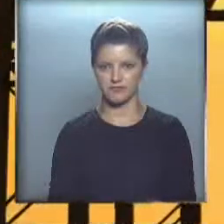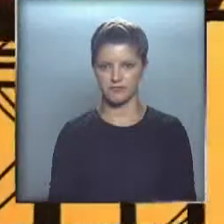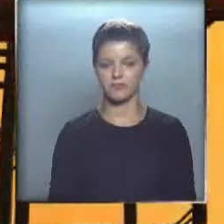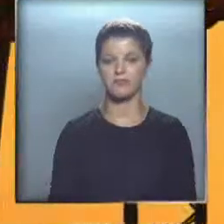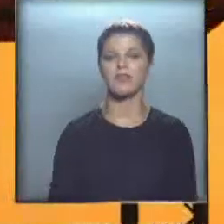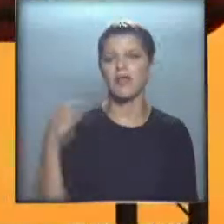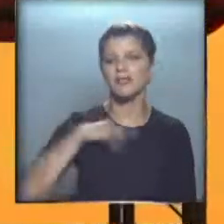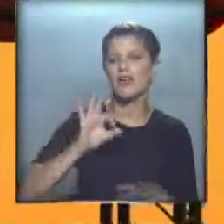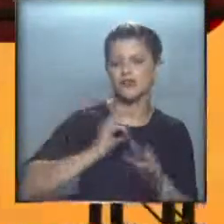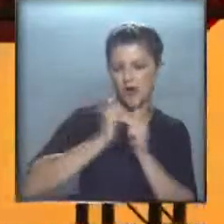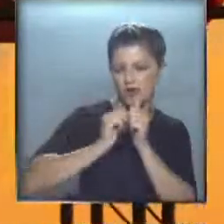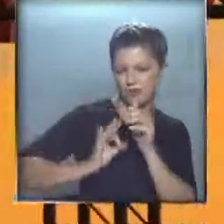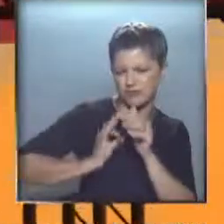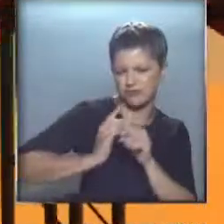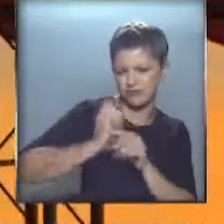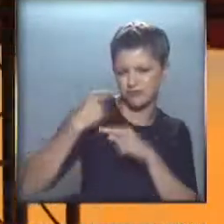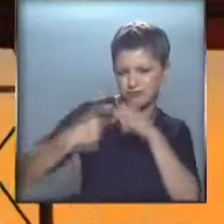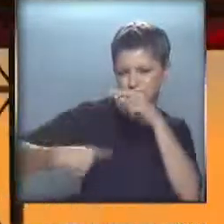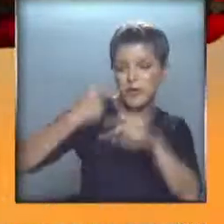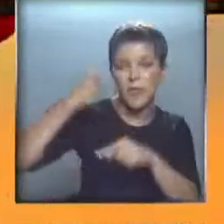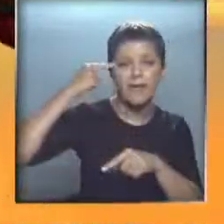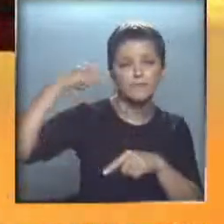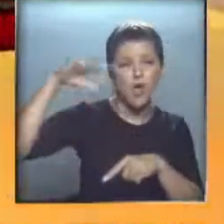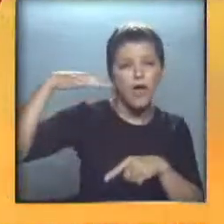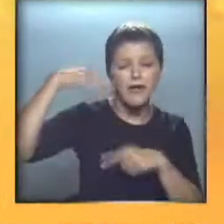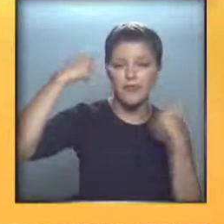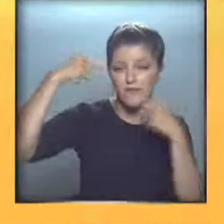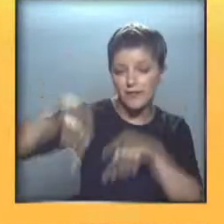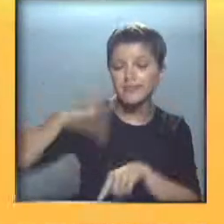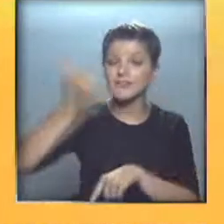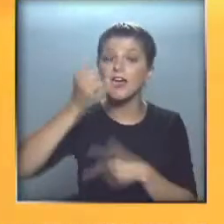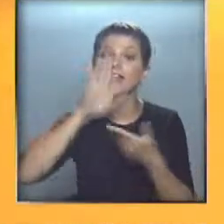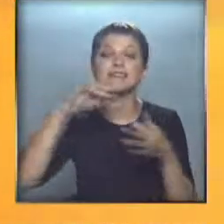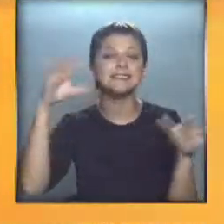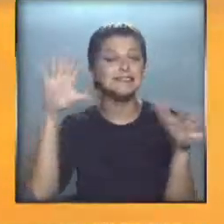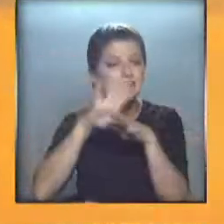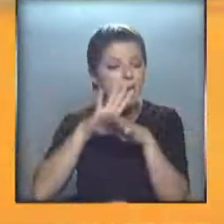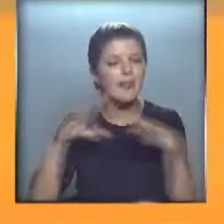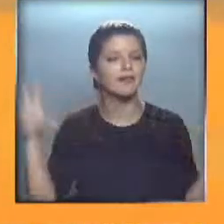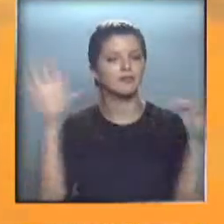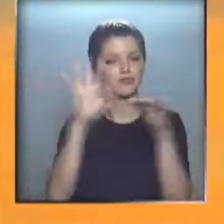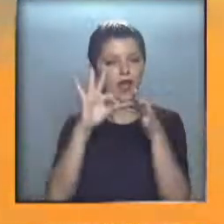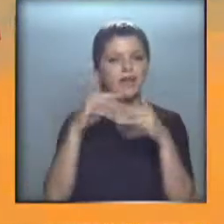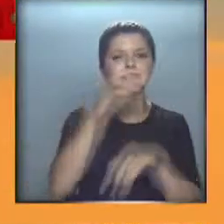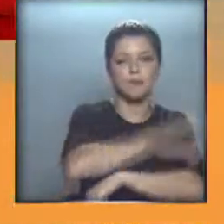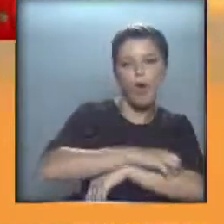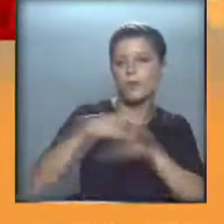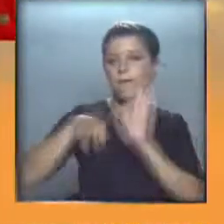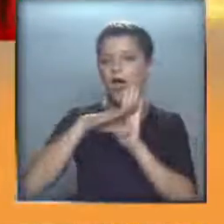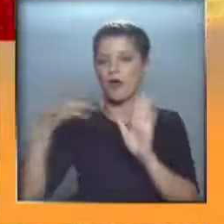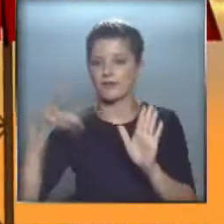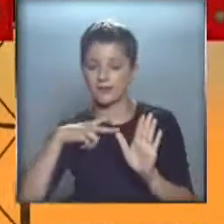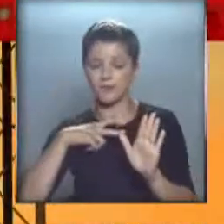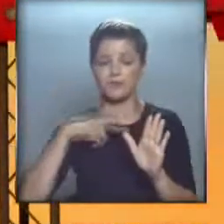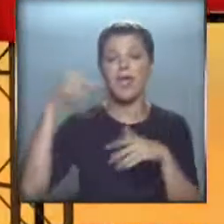A lo largo de la historia siempre existieron diferentes estereotipos identificados con las clases sociales. En la era de las antinomias